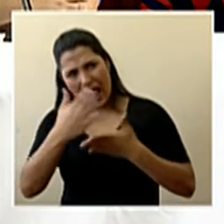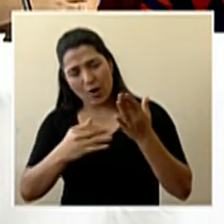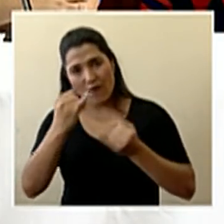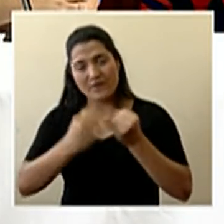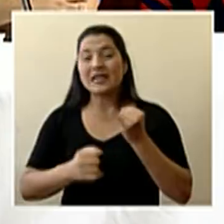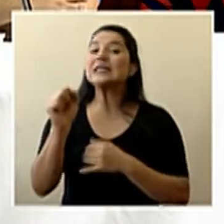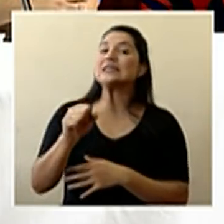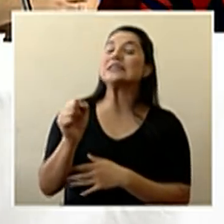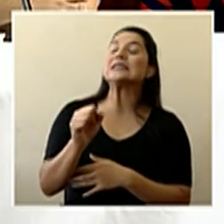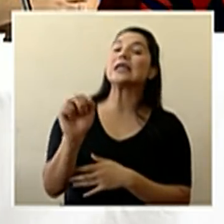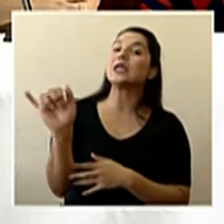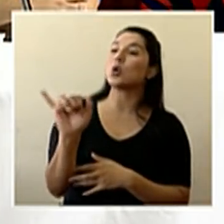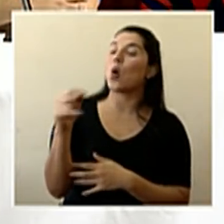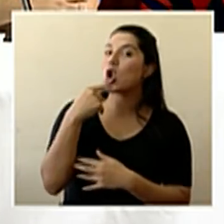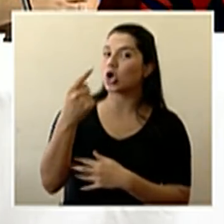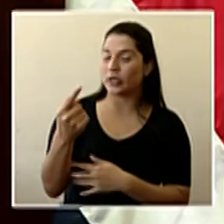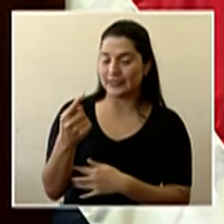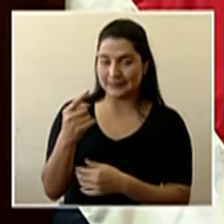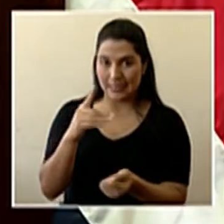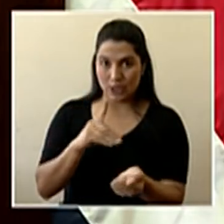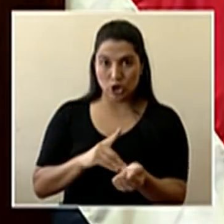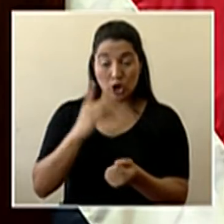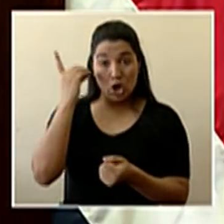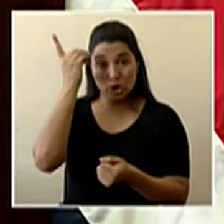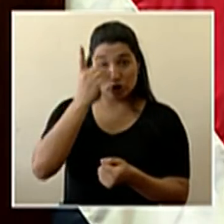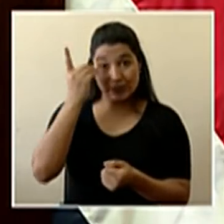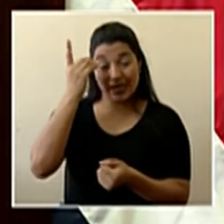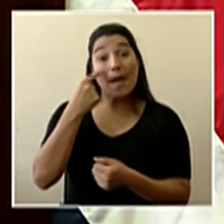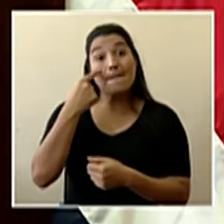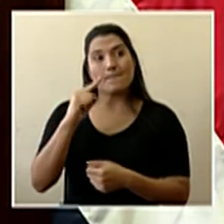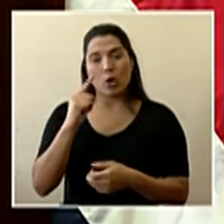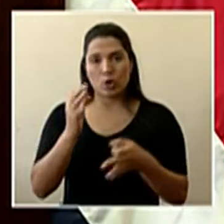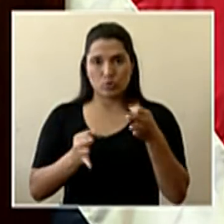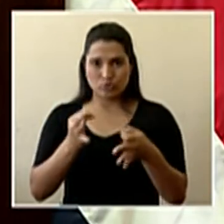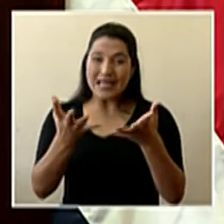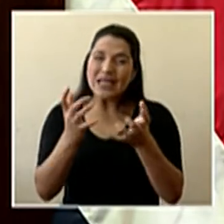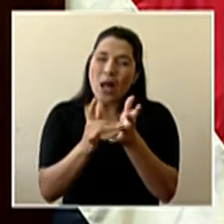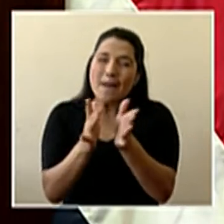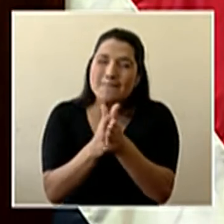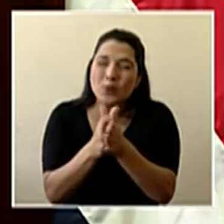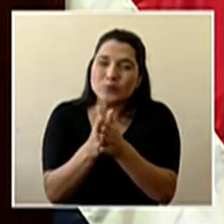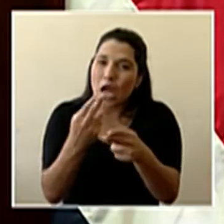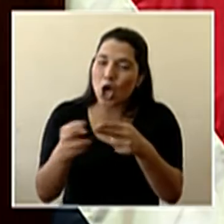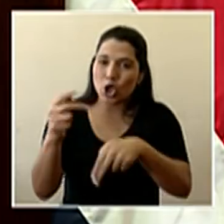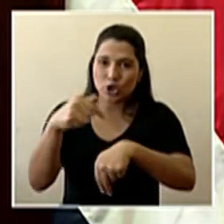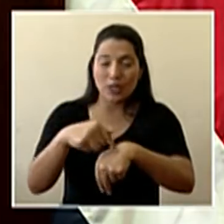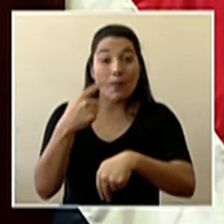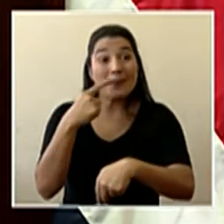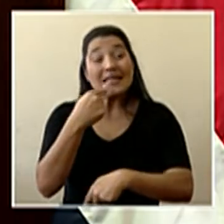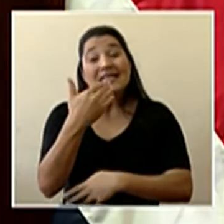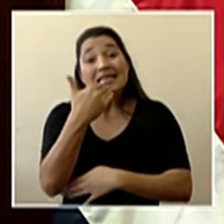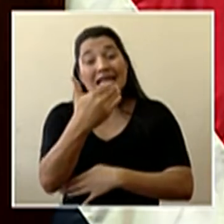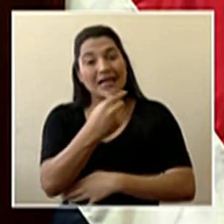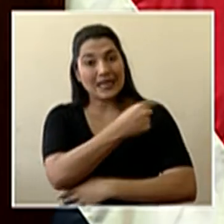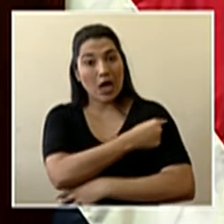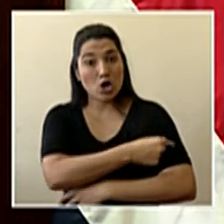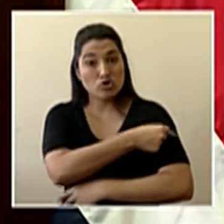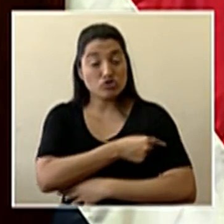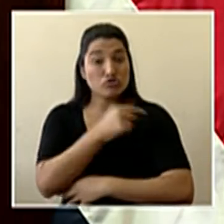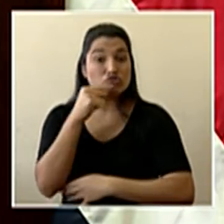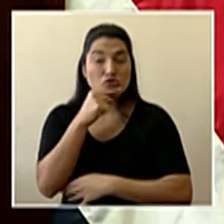la misma línea del doctor Salas y en honor a la justicia. Yo quiero aprovechar muy brevemente para agradecerle a la Cruz Roja, que nos ha